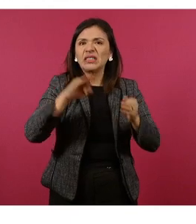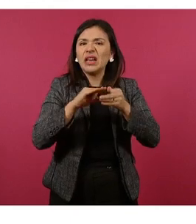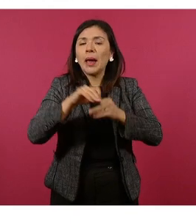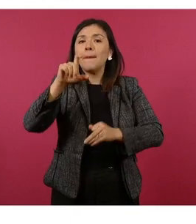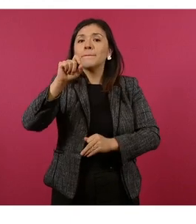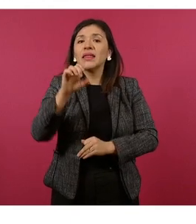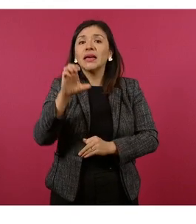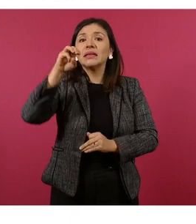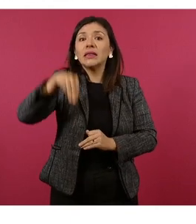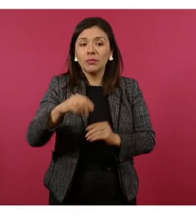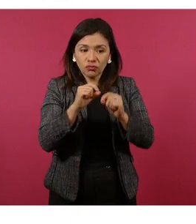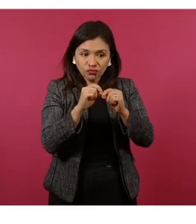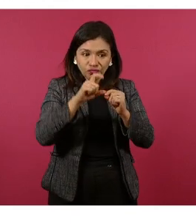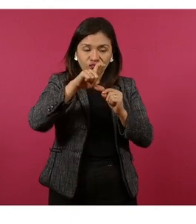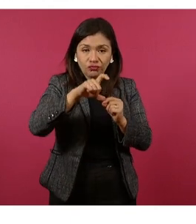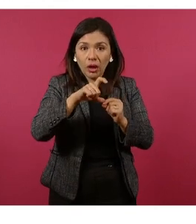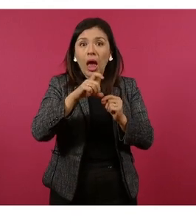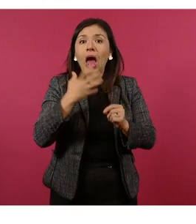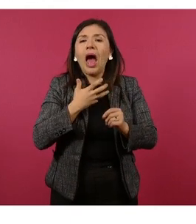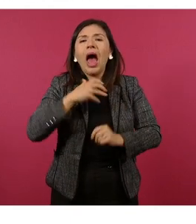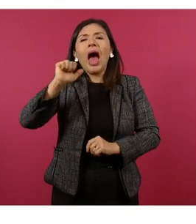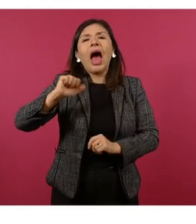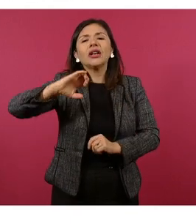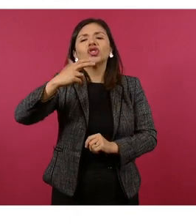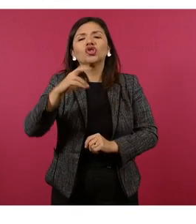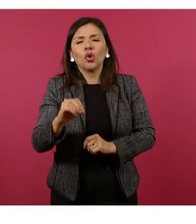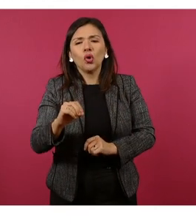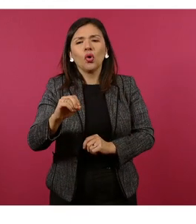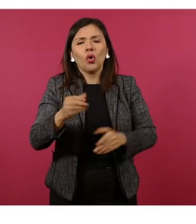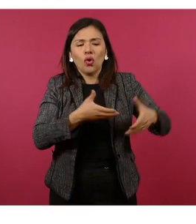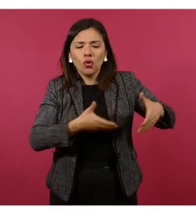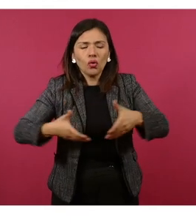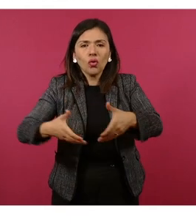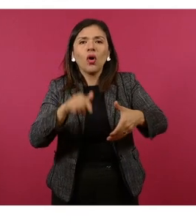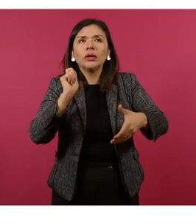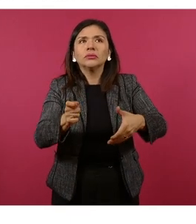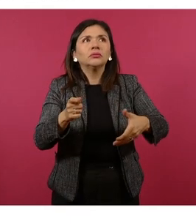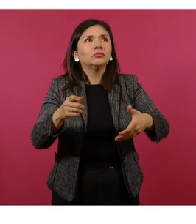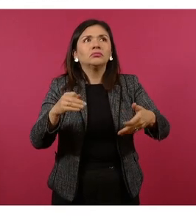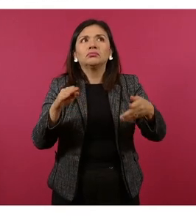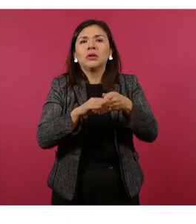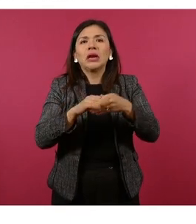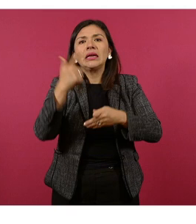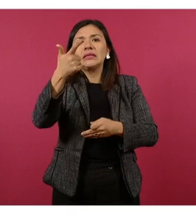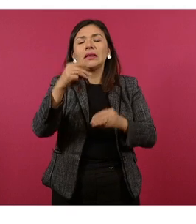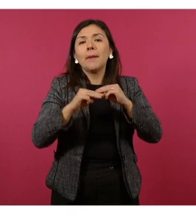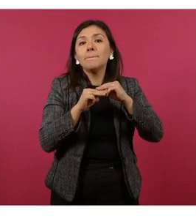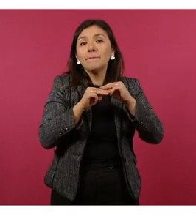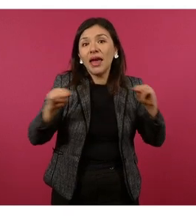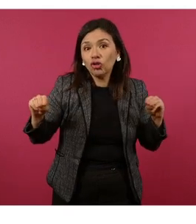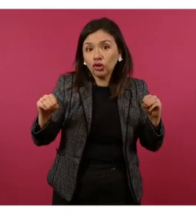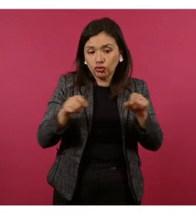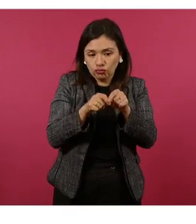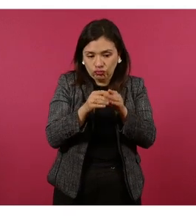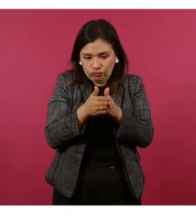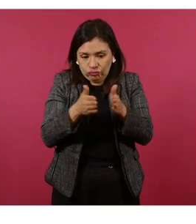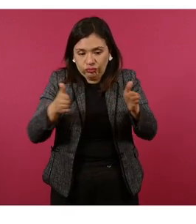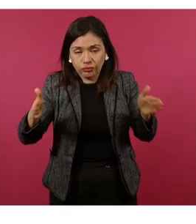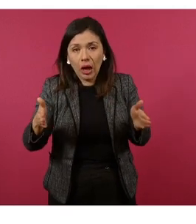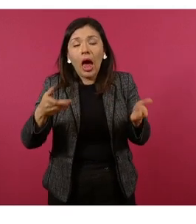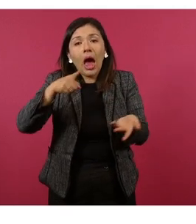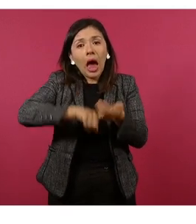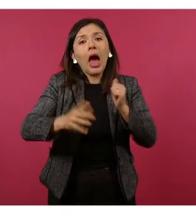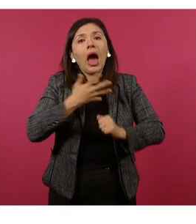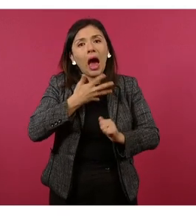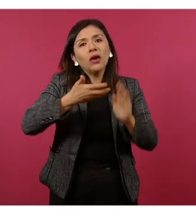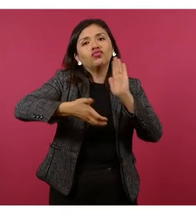ancho de Corona que es el el ancho del camino es al menos de 7 m y además incluye obras de